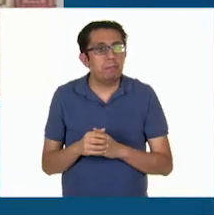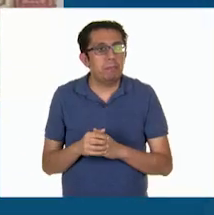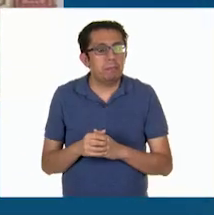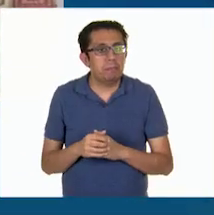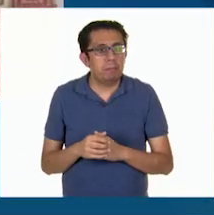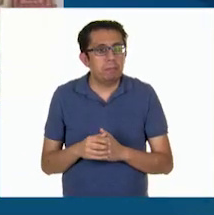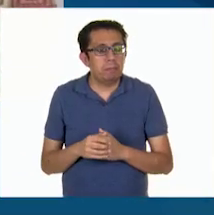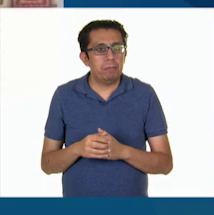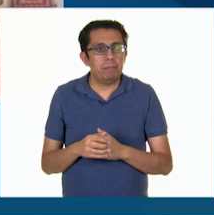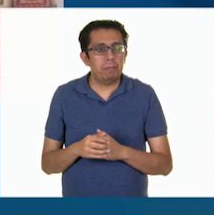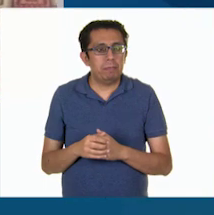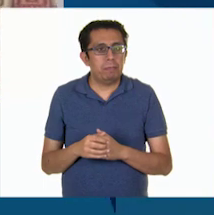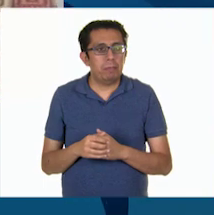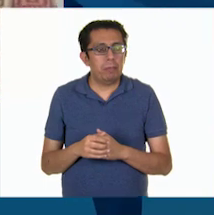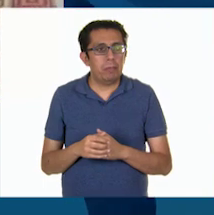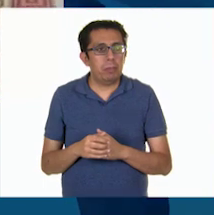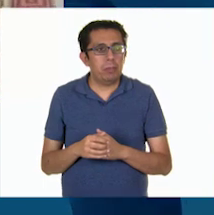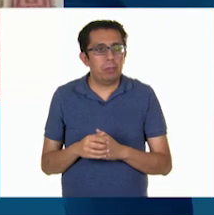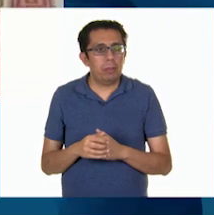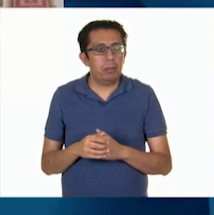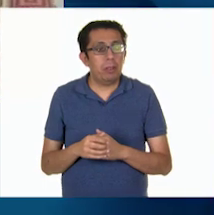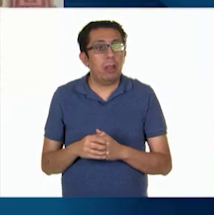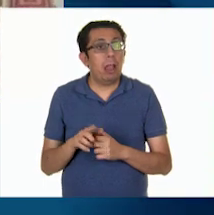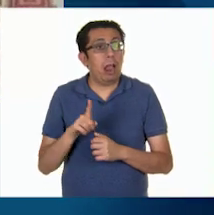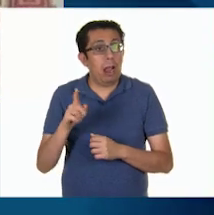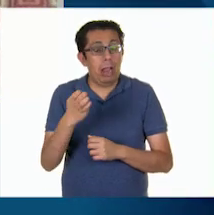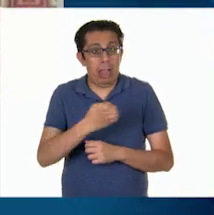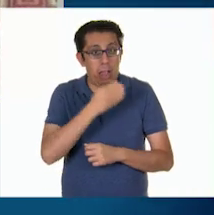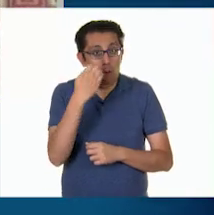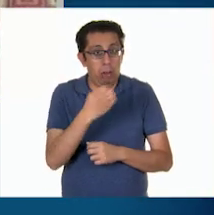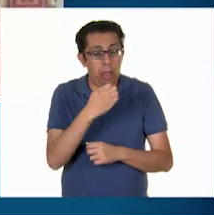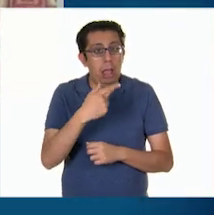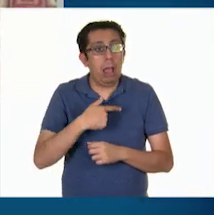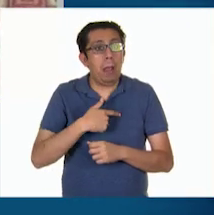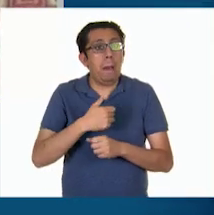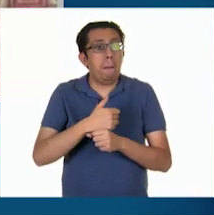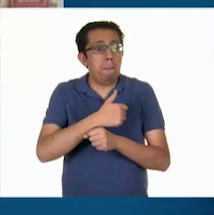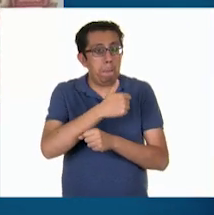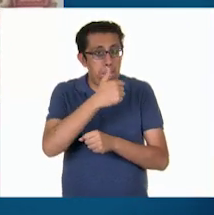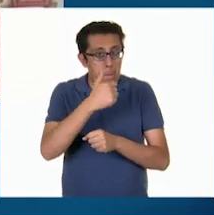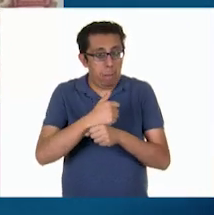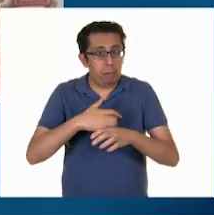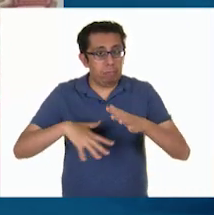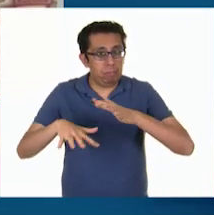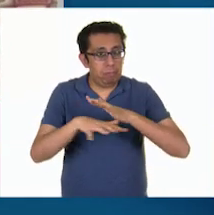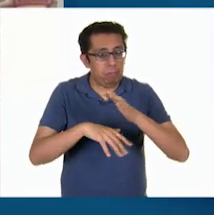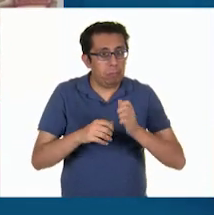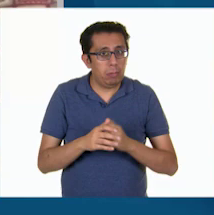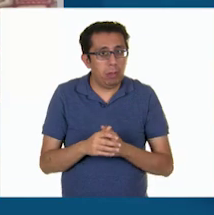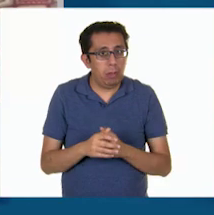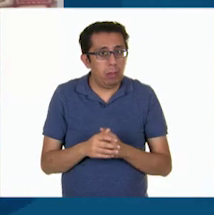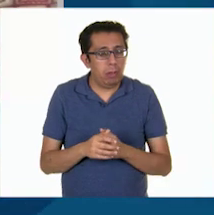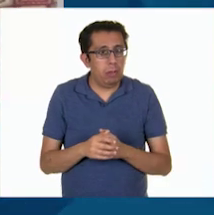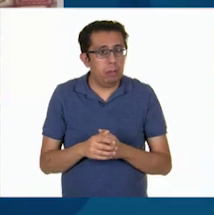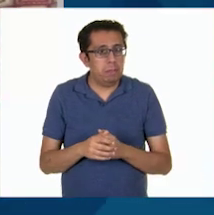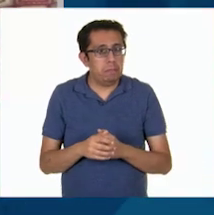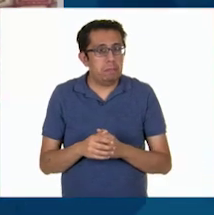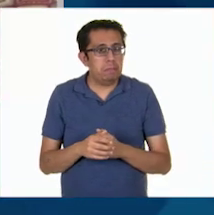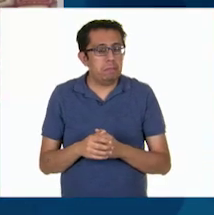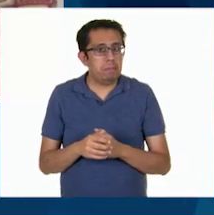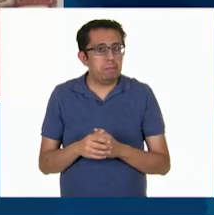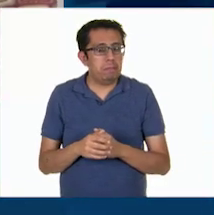que primaria baja, o sea, primero, segundo y tercero, podían utilizar el área de juegos, mientras